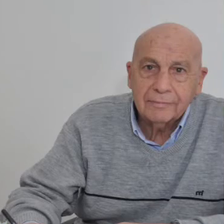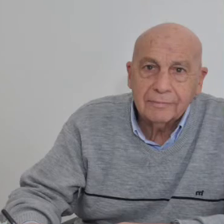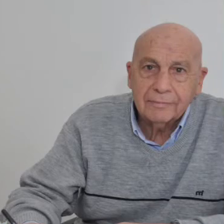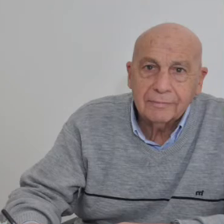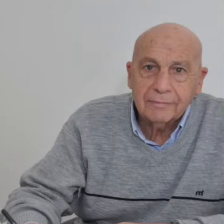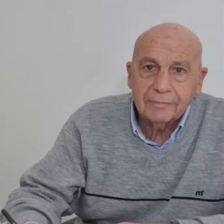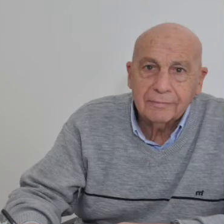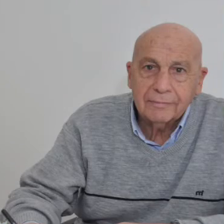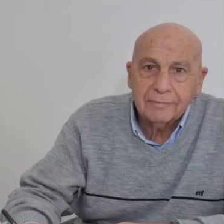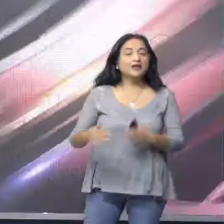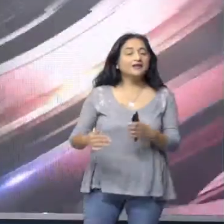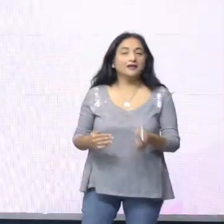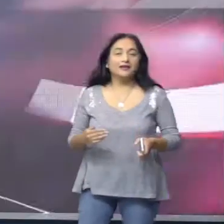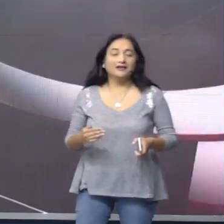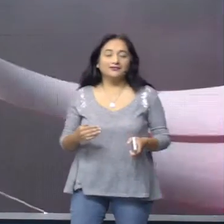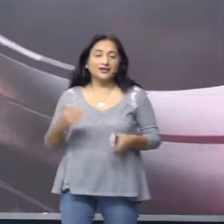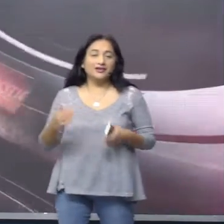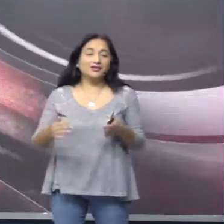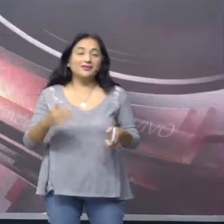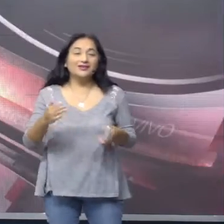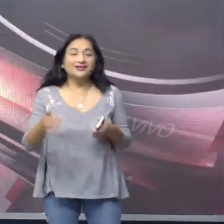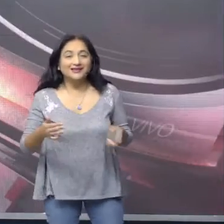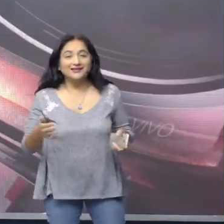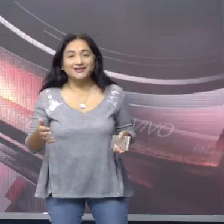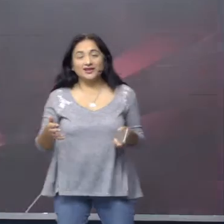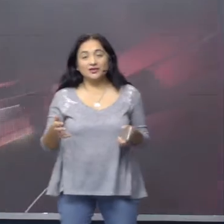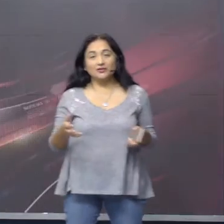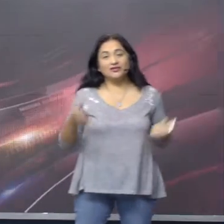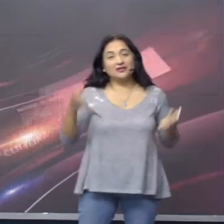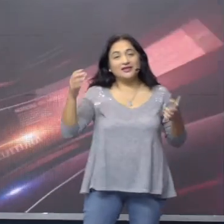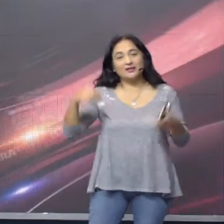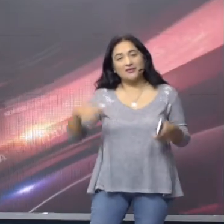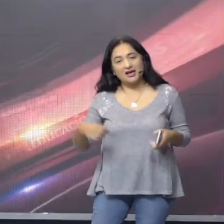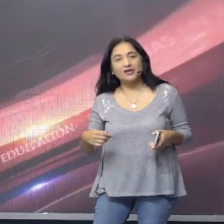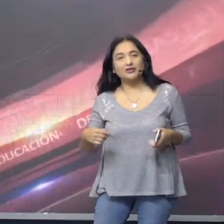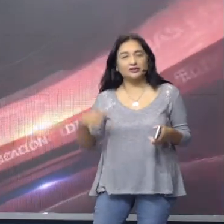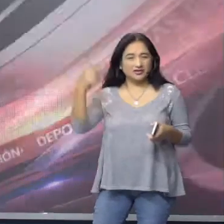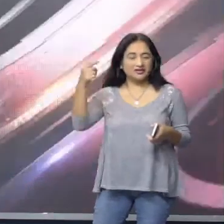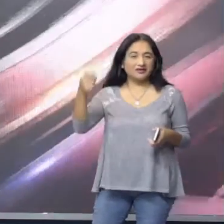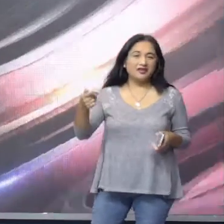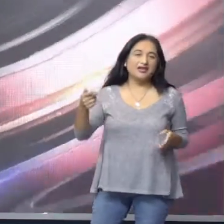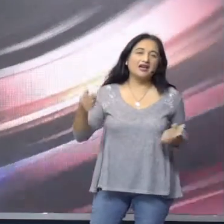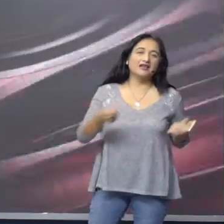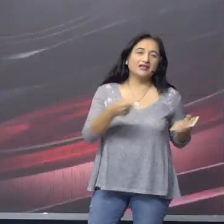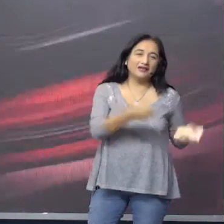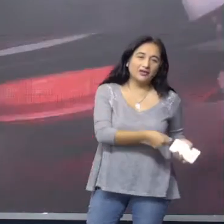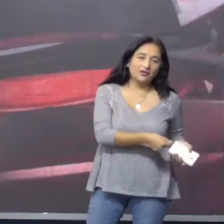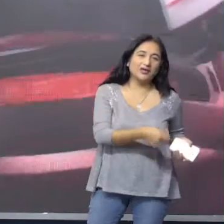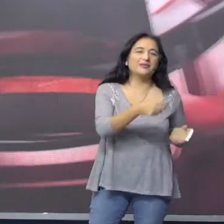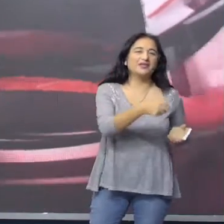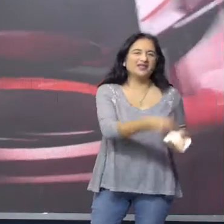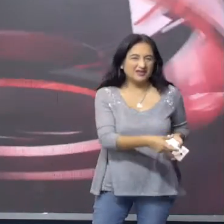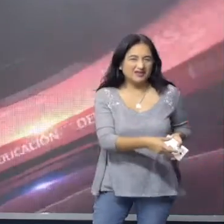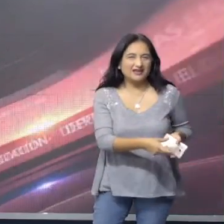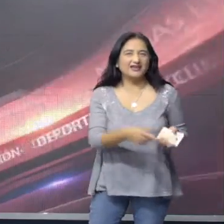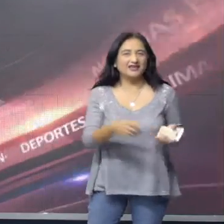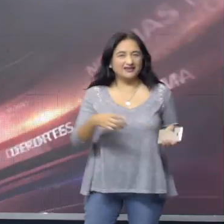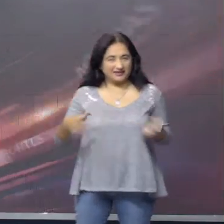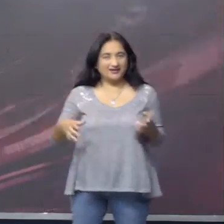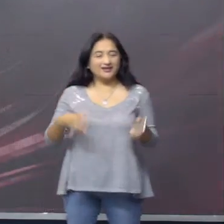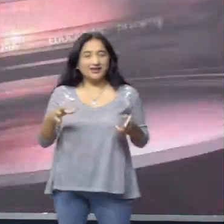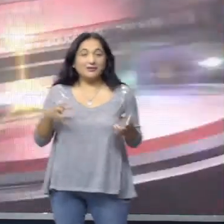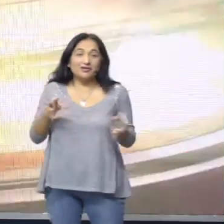estas acciones. Esto es lo que es, tradicionalmente se hacía, ¿no? Cuando estaba el llamado, el docente se fijaba, iba a la Claro, escuela, presentaba que el